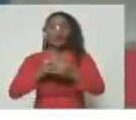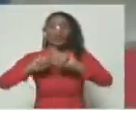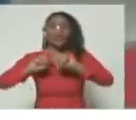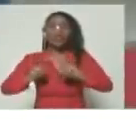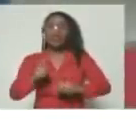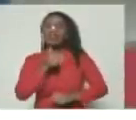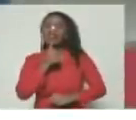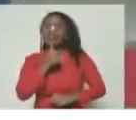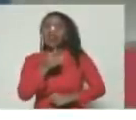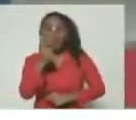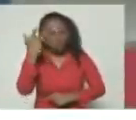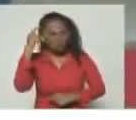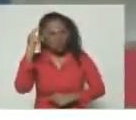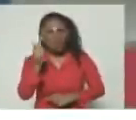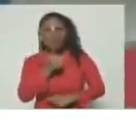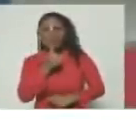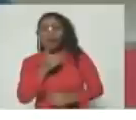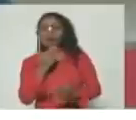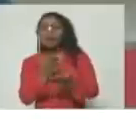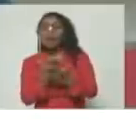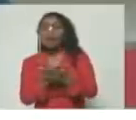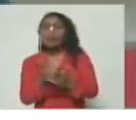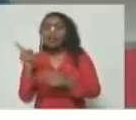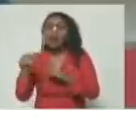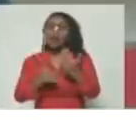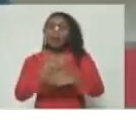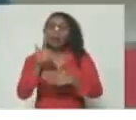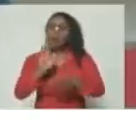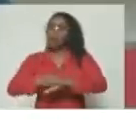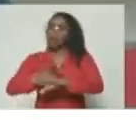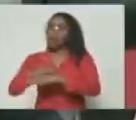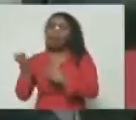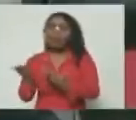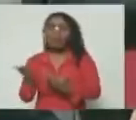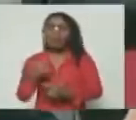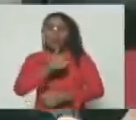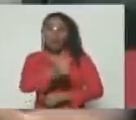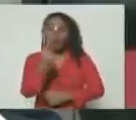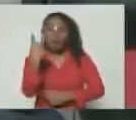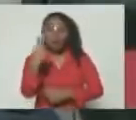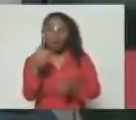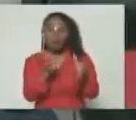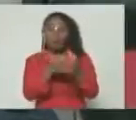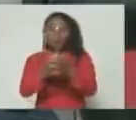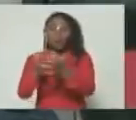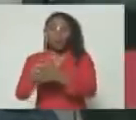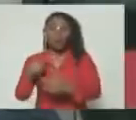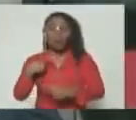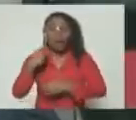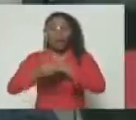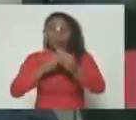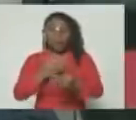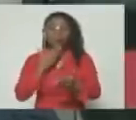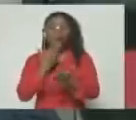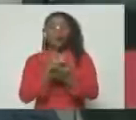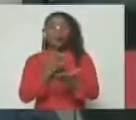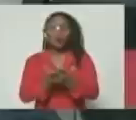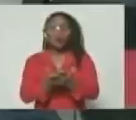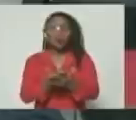se recuerdan ustedes, quiénes han presentado esos proyectos y por qué? Sí, cómo no, cada uno de los sectores, reitero, han hecho propuestas